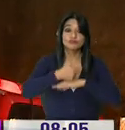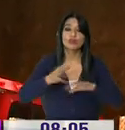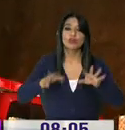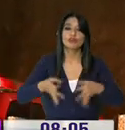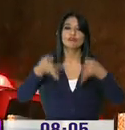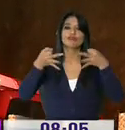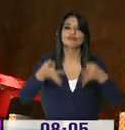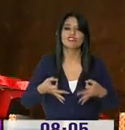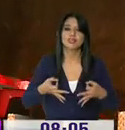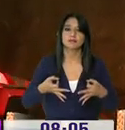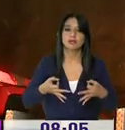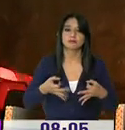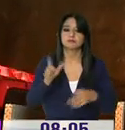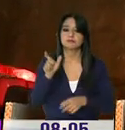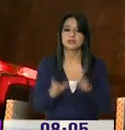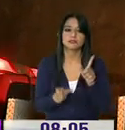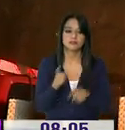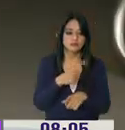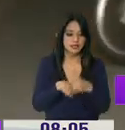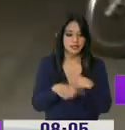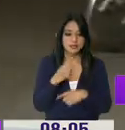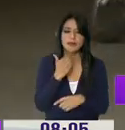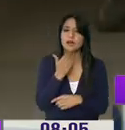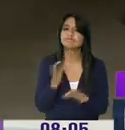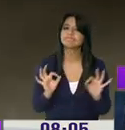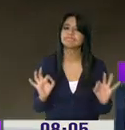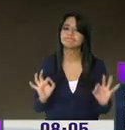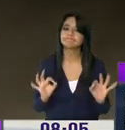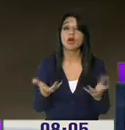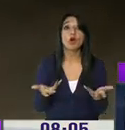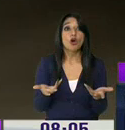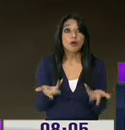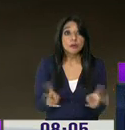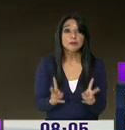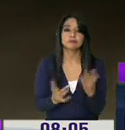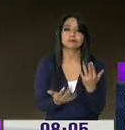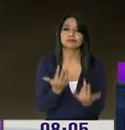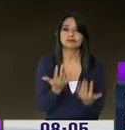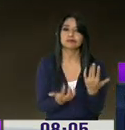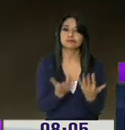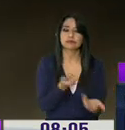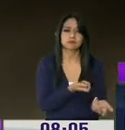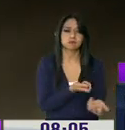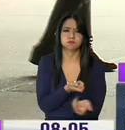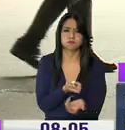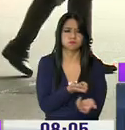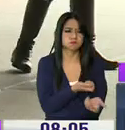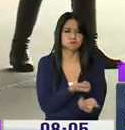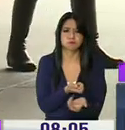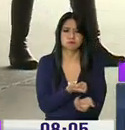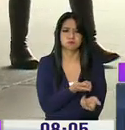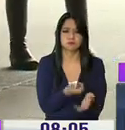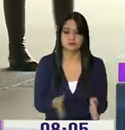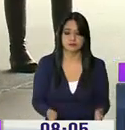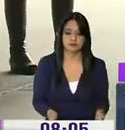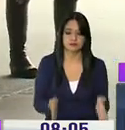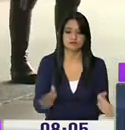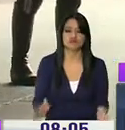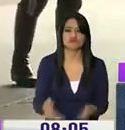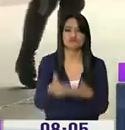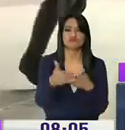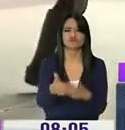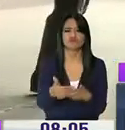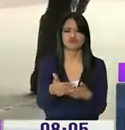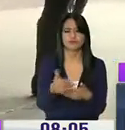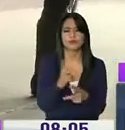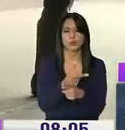no existió ninguna persona herida. Además, mientras duró el trabajo del personal, esta vía fue cerrada por precaución a que